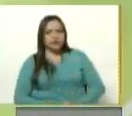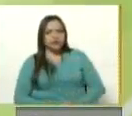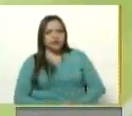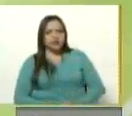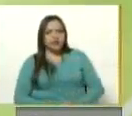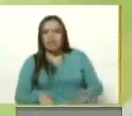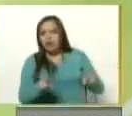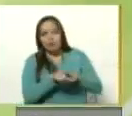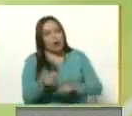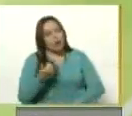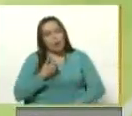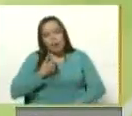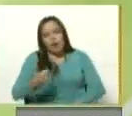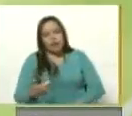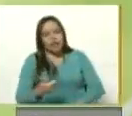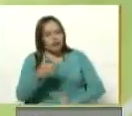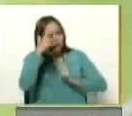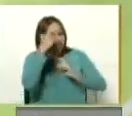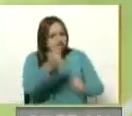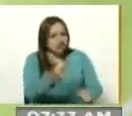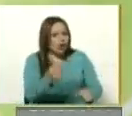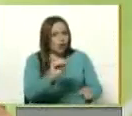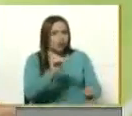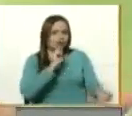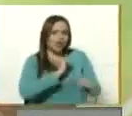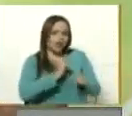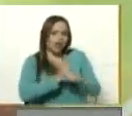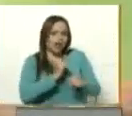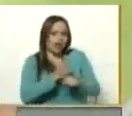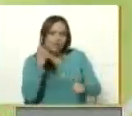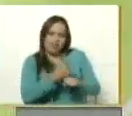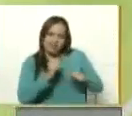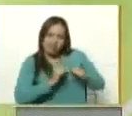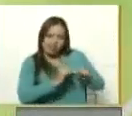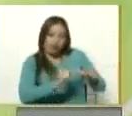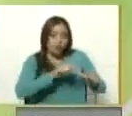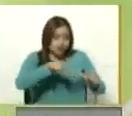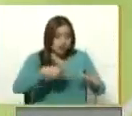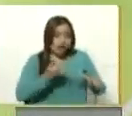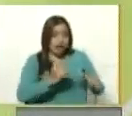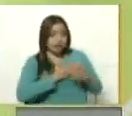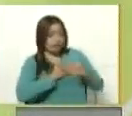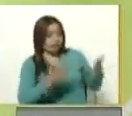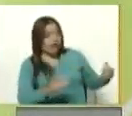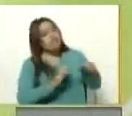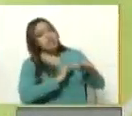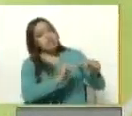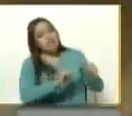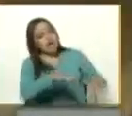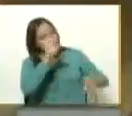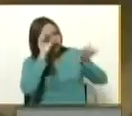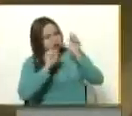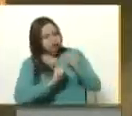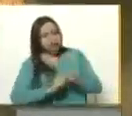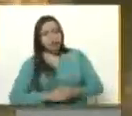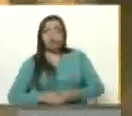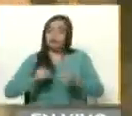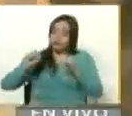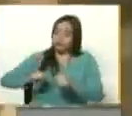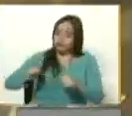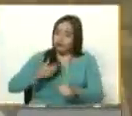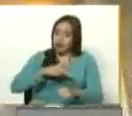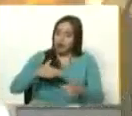cualquier otra profesión u oficio. Creo que debe ser, y ustedes están dispuestos a seguir en esa formación. Claro, lo